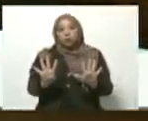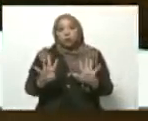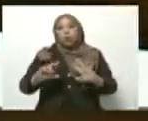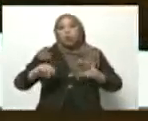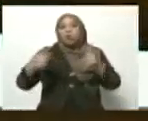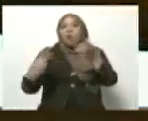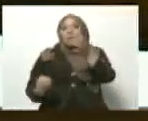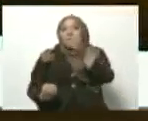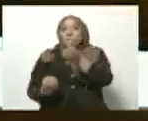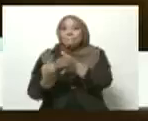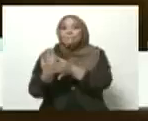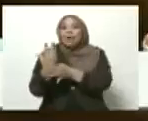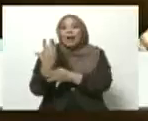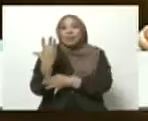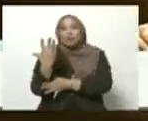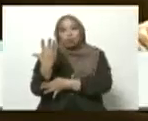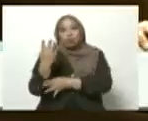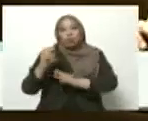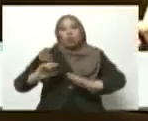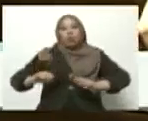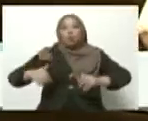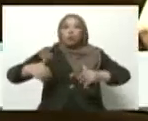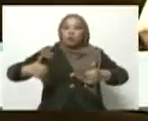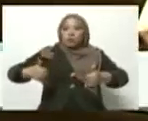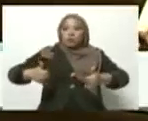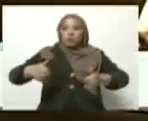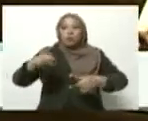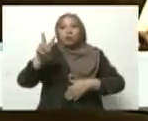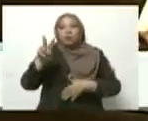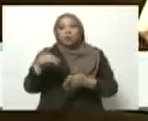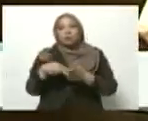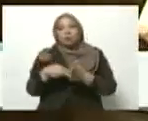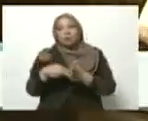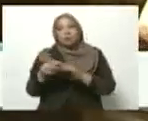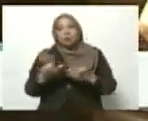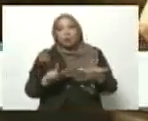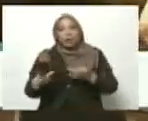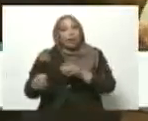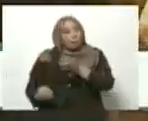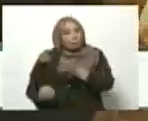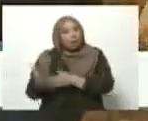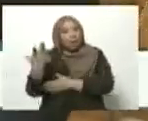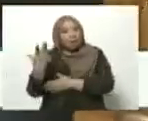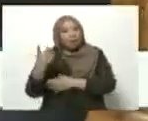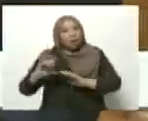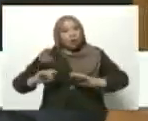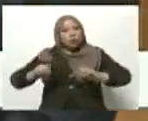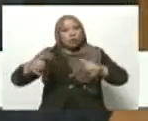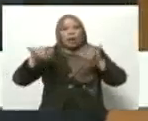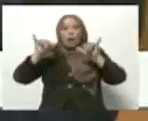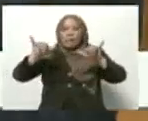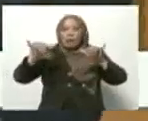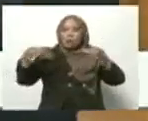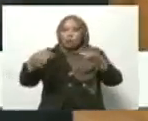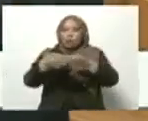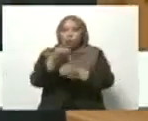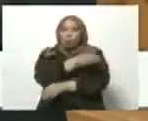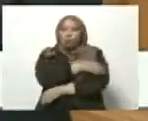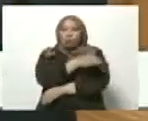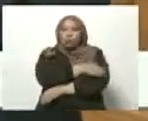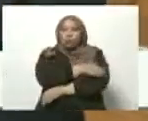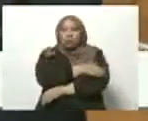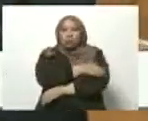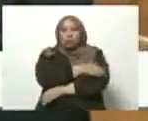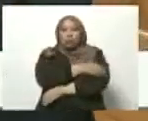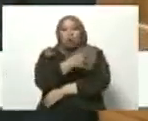del 2019. Increíblemente, fracasa el golpe del 30 de abril y ya en mayo está esta misma gente buscando